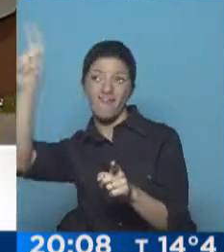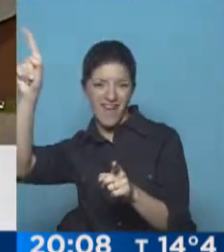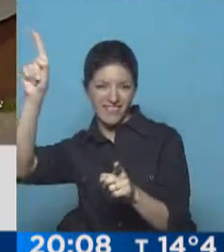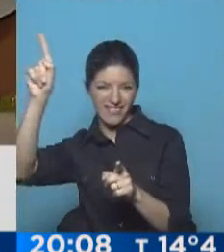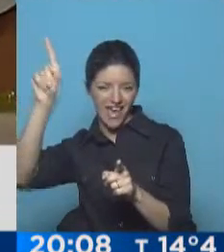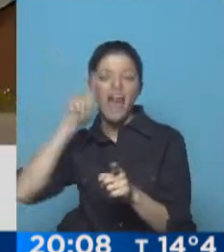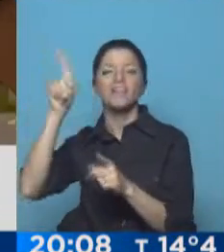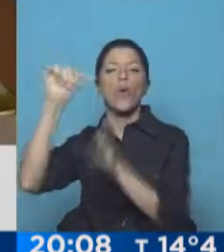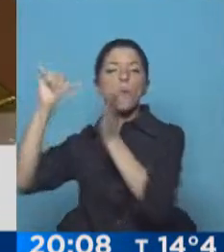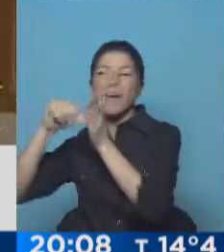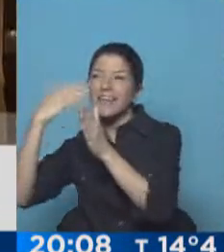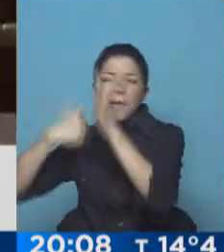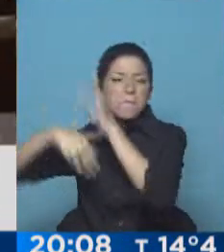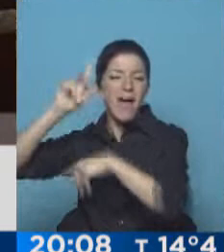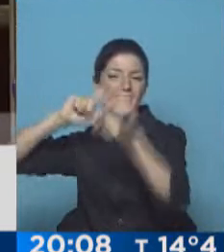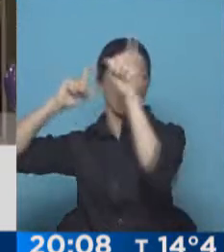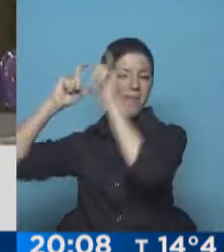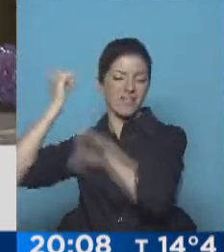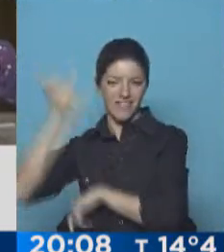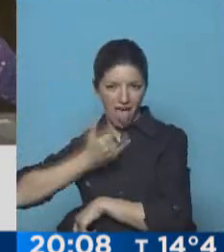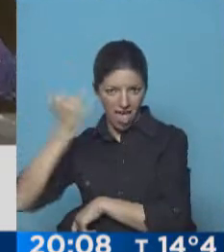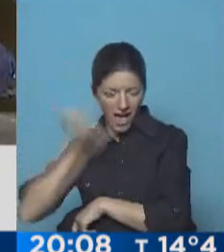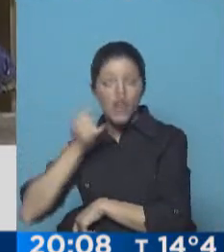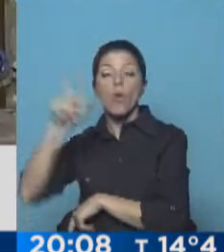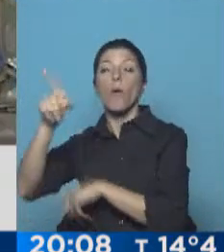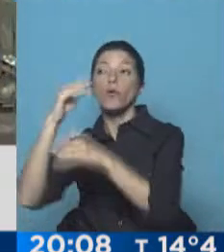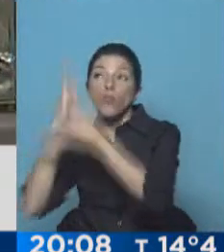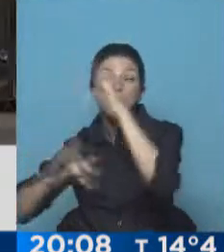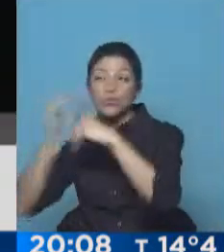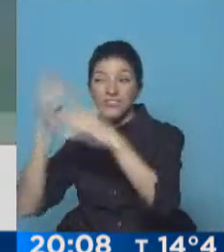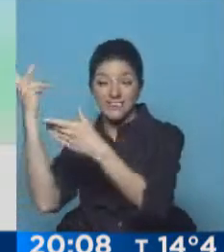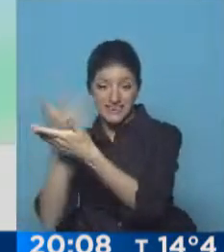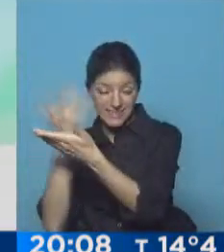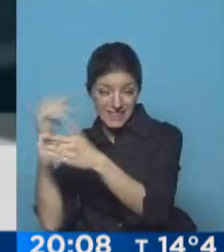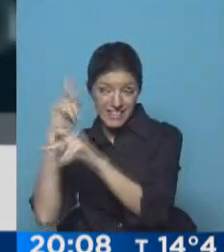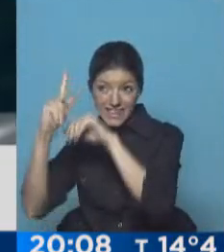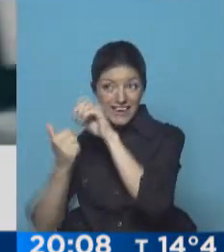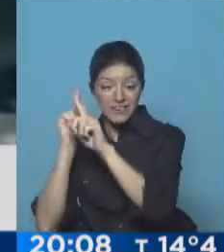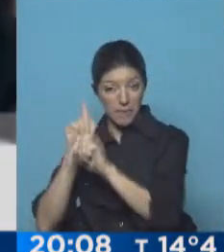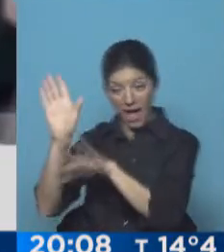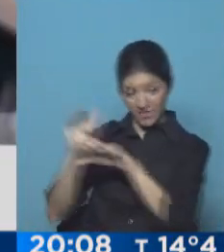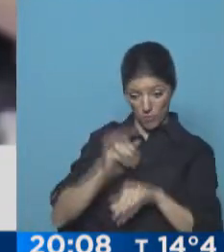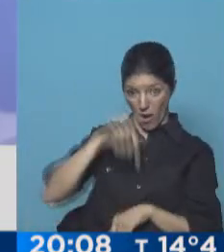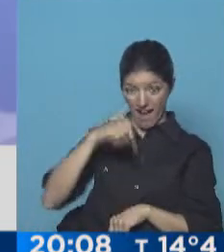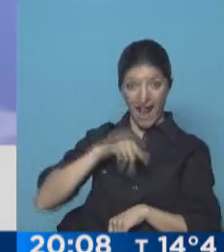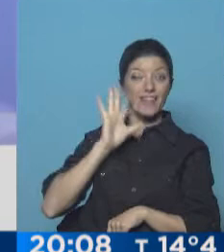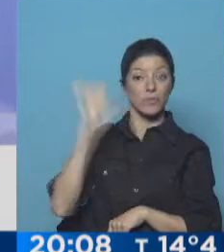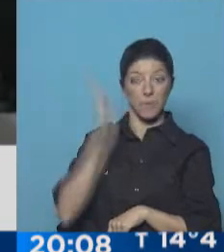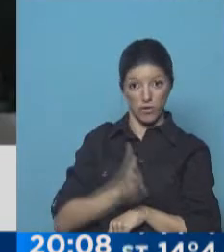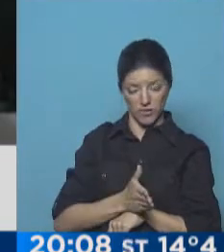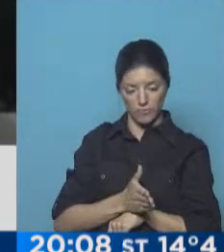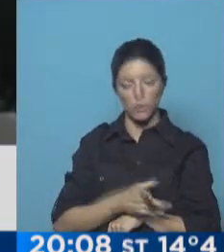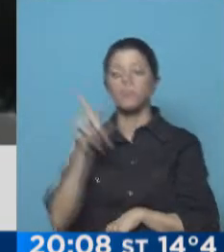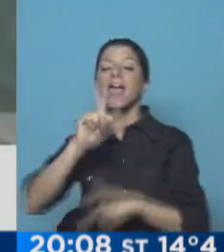las naciones con mayor experiencia en la elaboración de satélites. El software que utiliza para